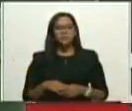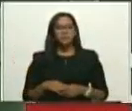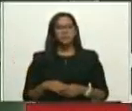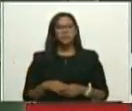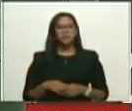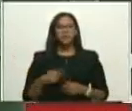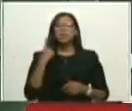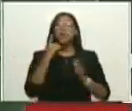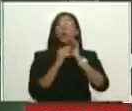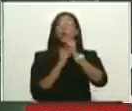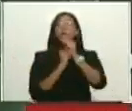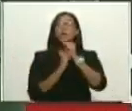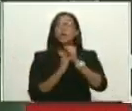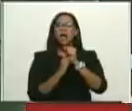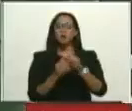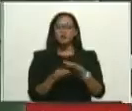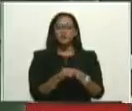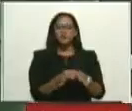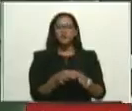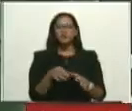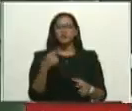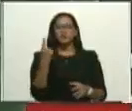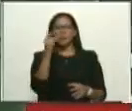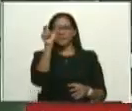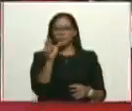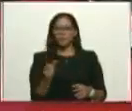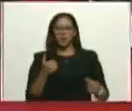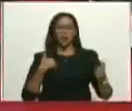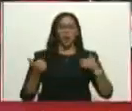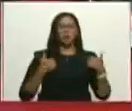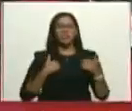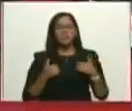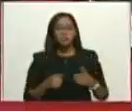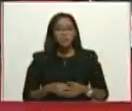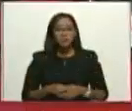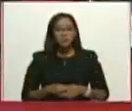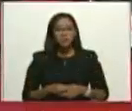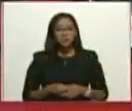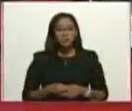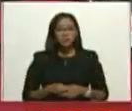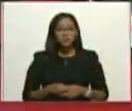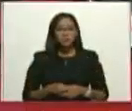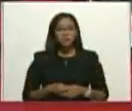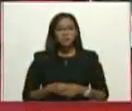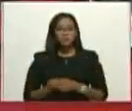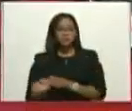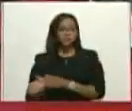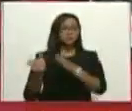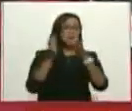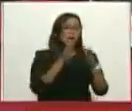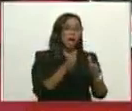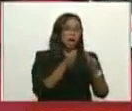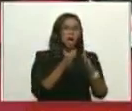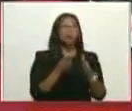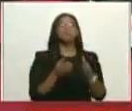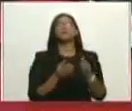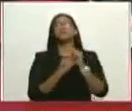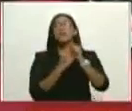de un liderazgo caudillesco, unipersonal, egocéntrico, a un liderazgo